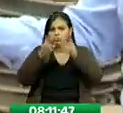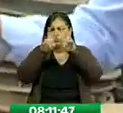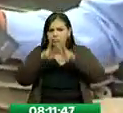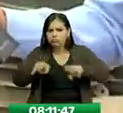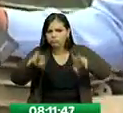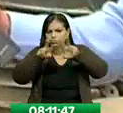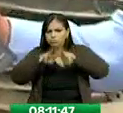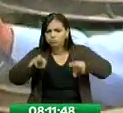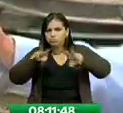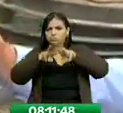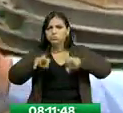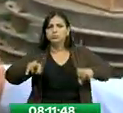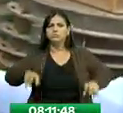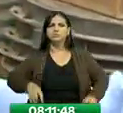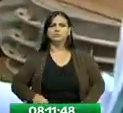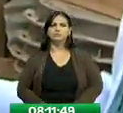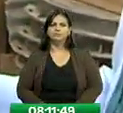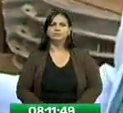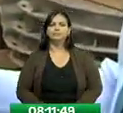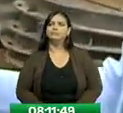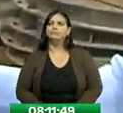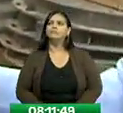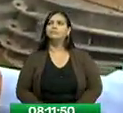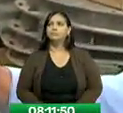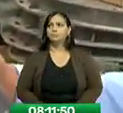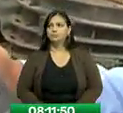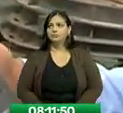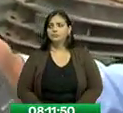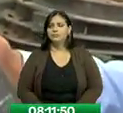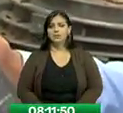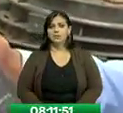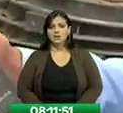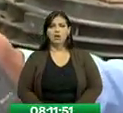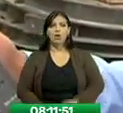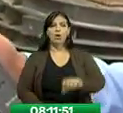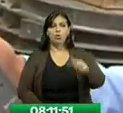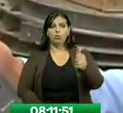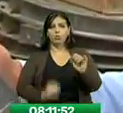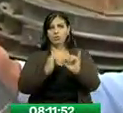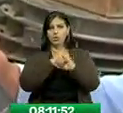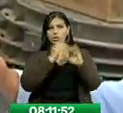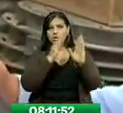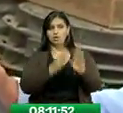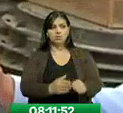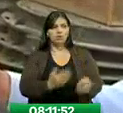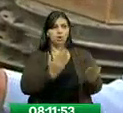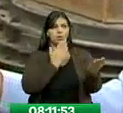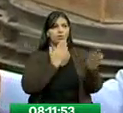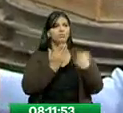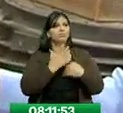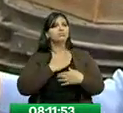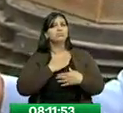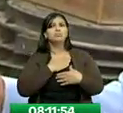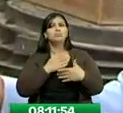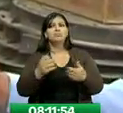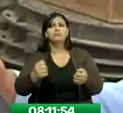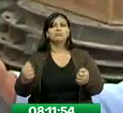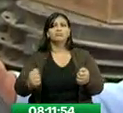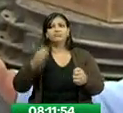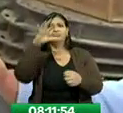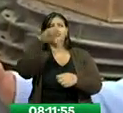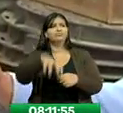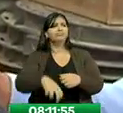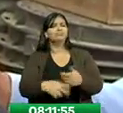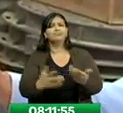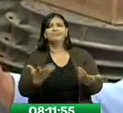por eso para ver si igual con el otro dueño el ingeniero para ponerlos de acuerdo y ver cómo es lo que hacemos para